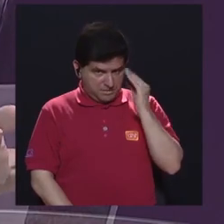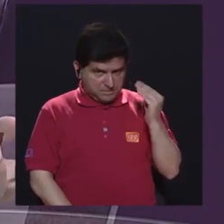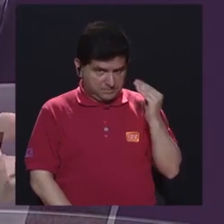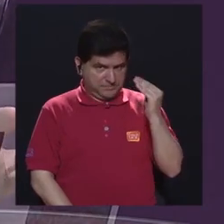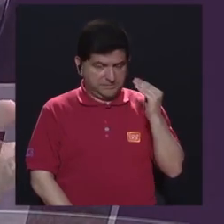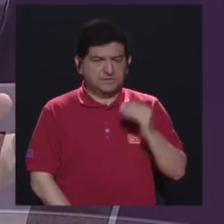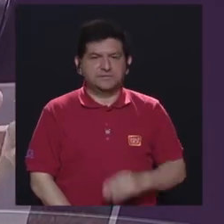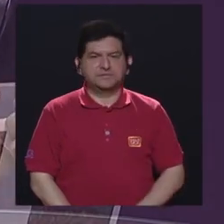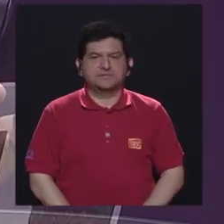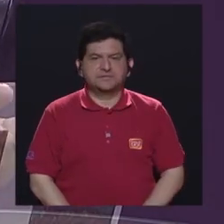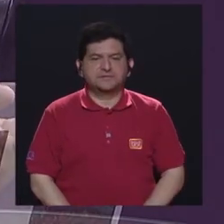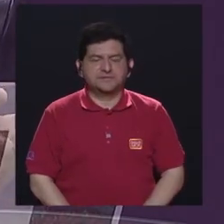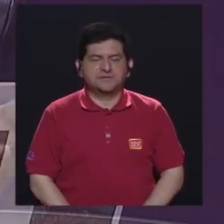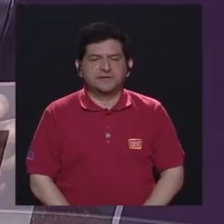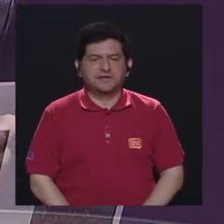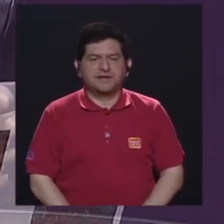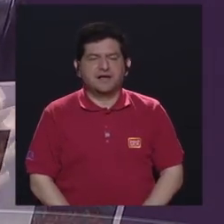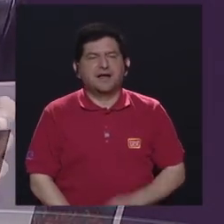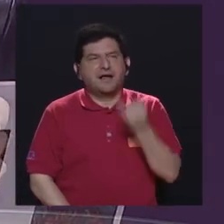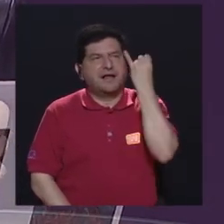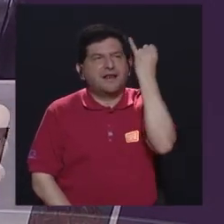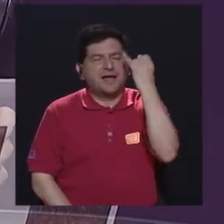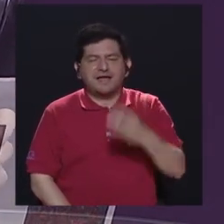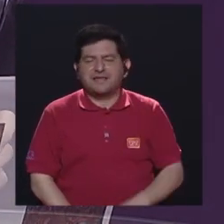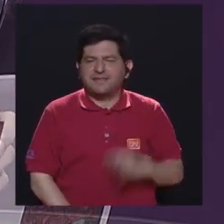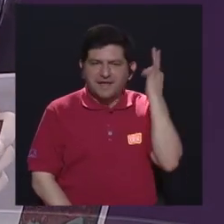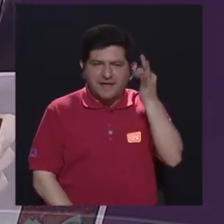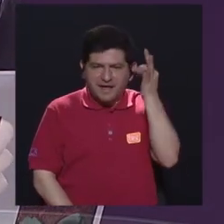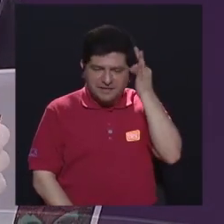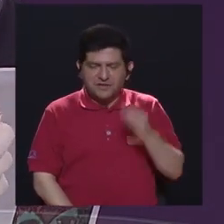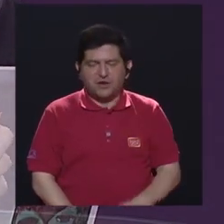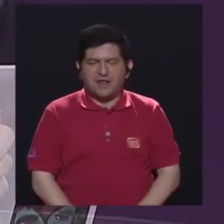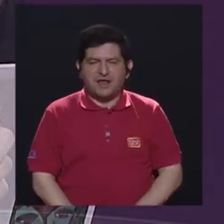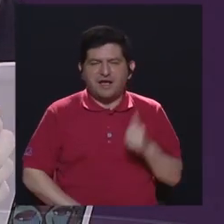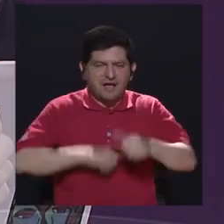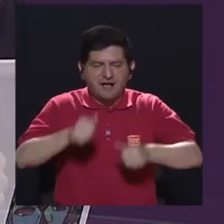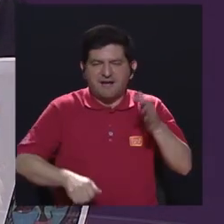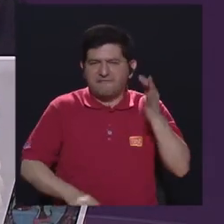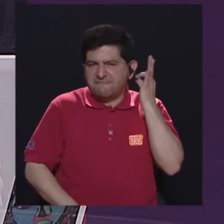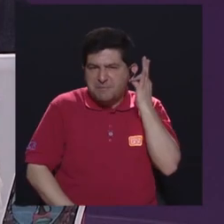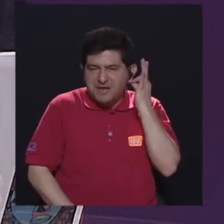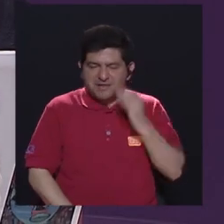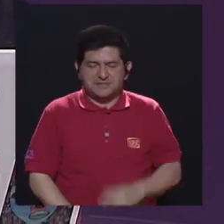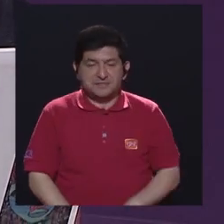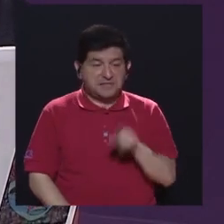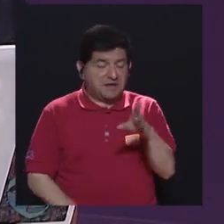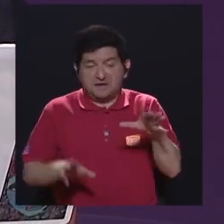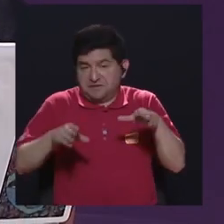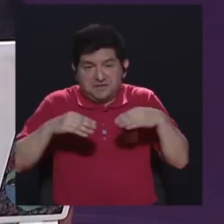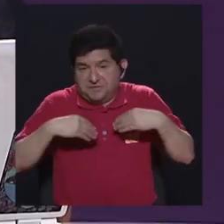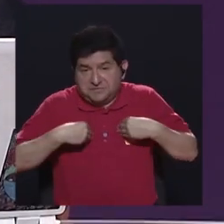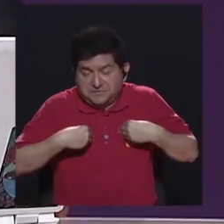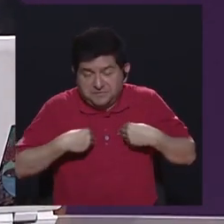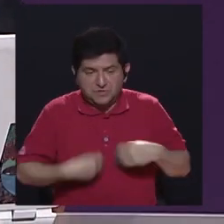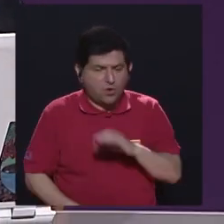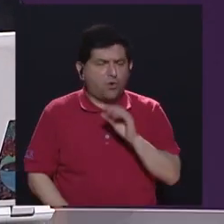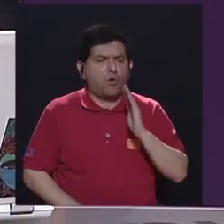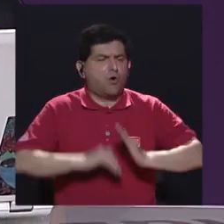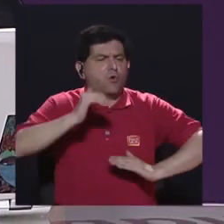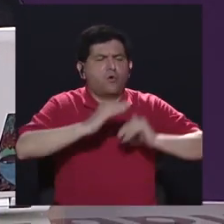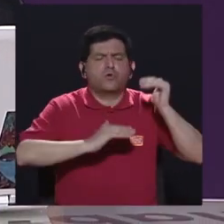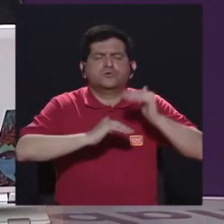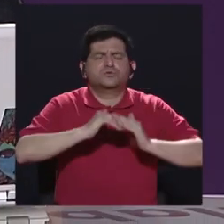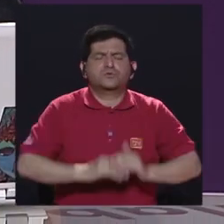la corriente teórica feminista a la que se adhieran o no se adhieran o de dónde se construyan